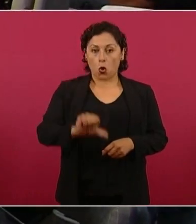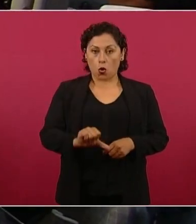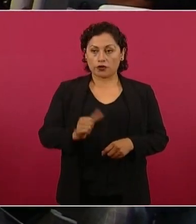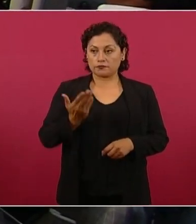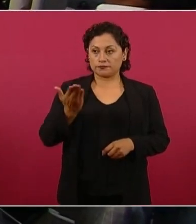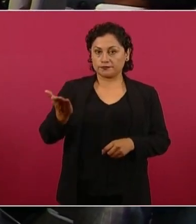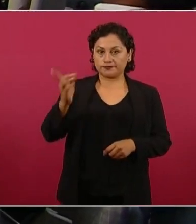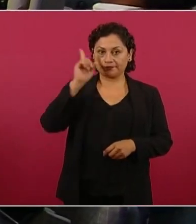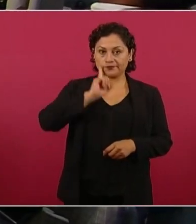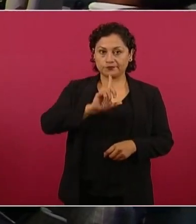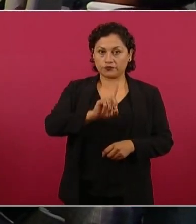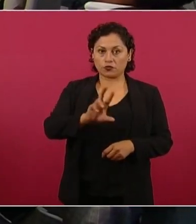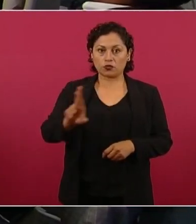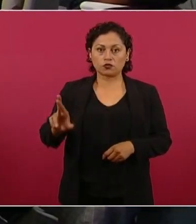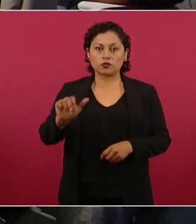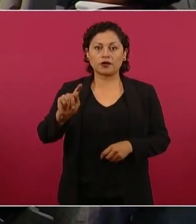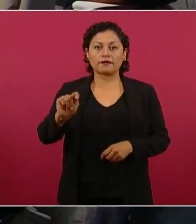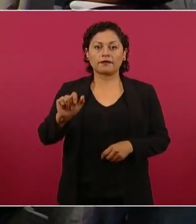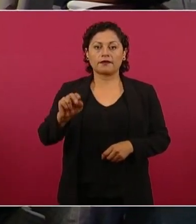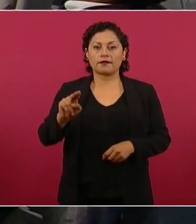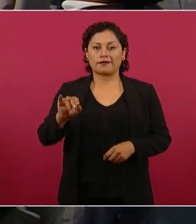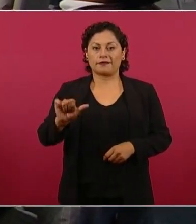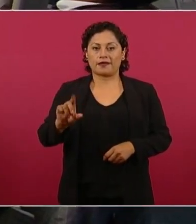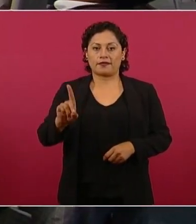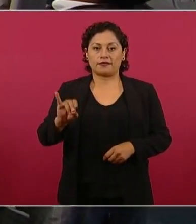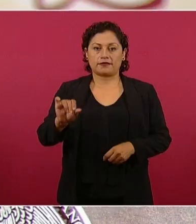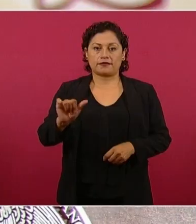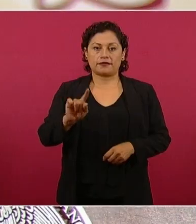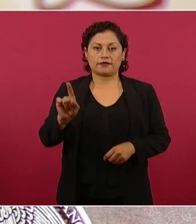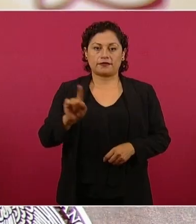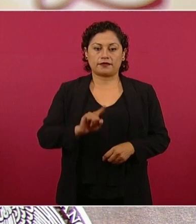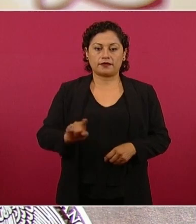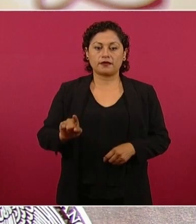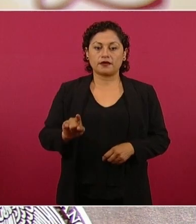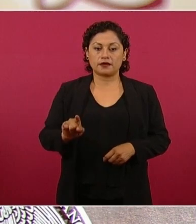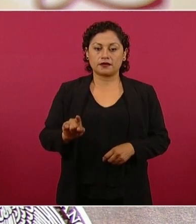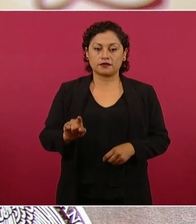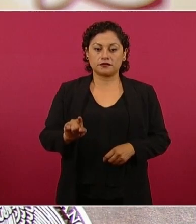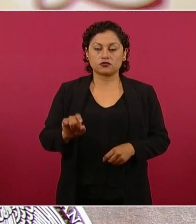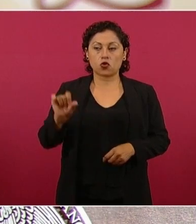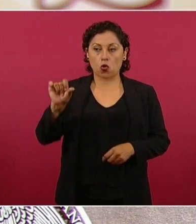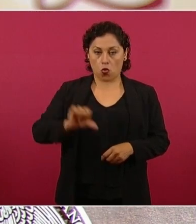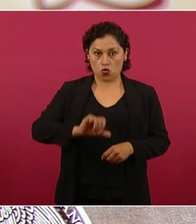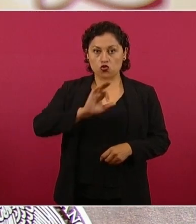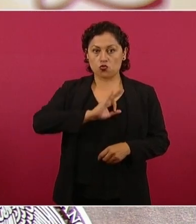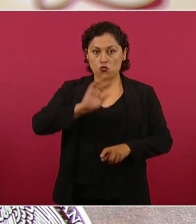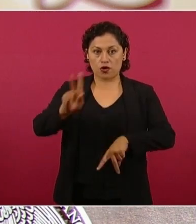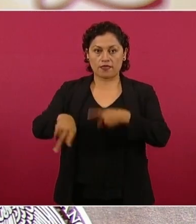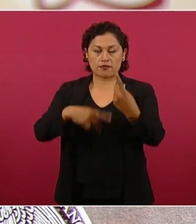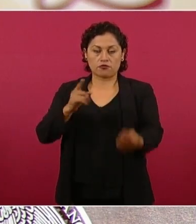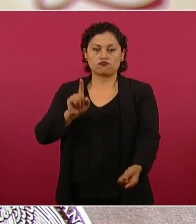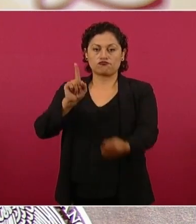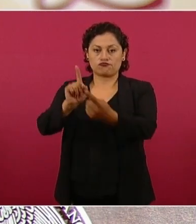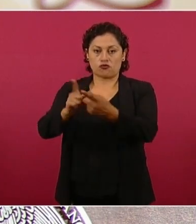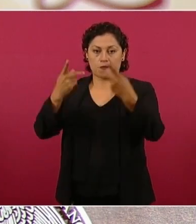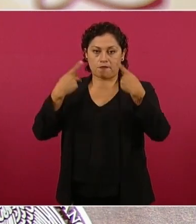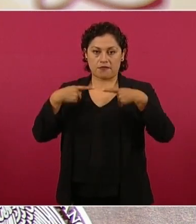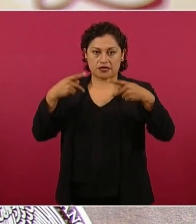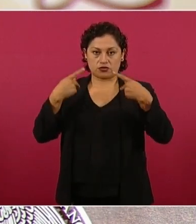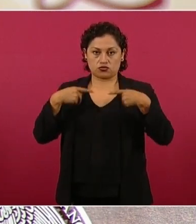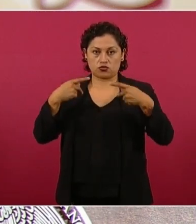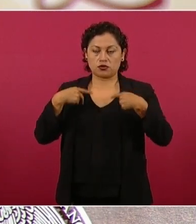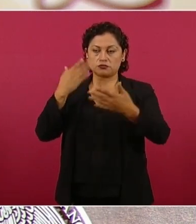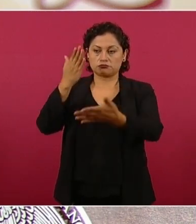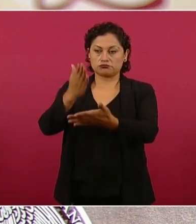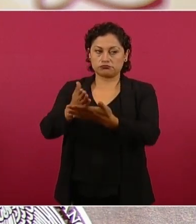doctora Tania Díaz que pueda estar en Mocorito hoy con los pacientes y sobre todo con los derechohabientes que